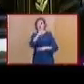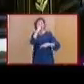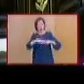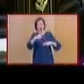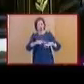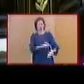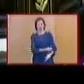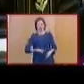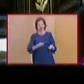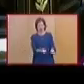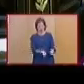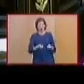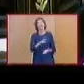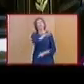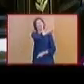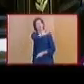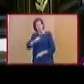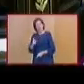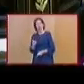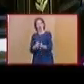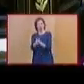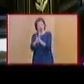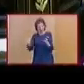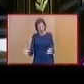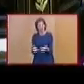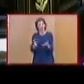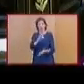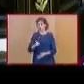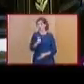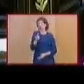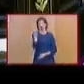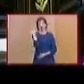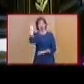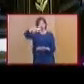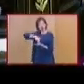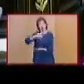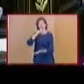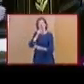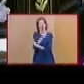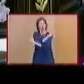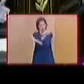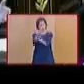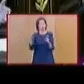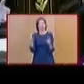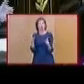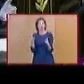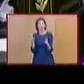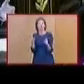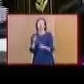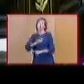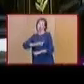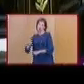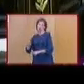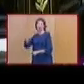estímulos. Ayer anuncié algunos en esta misma Cámara. Desde luego no a la extinción del Estado de Bienestar.